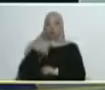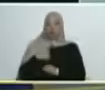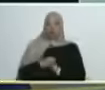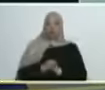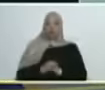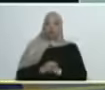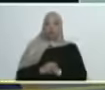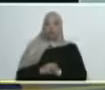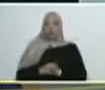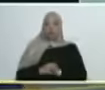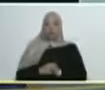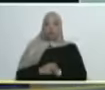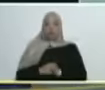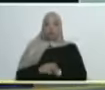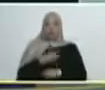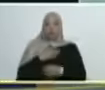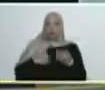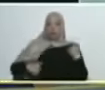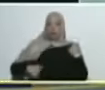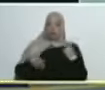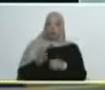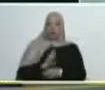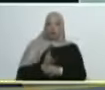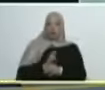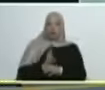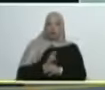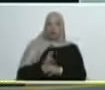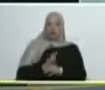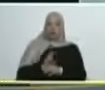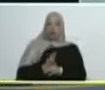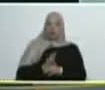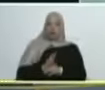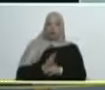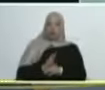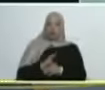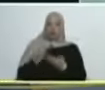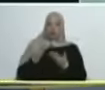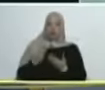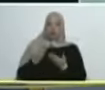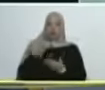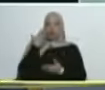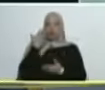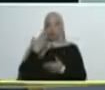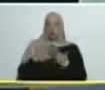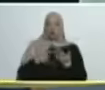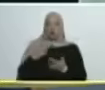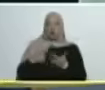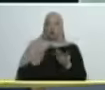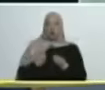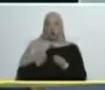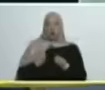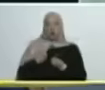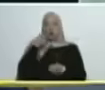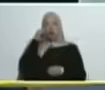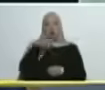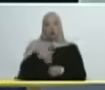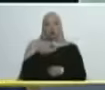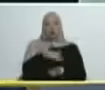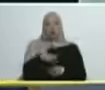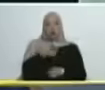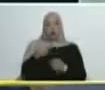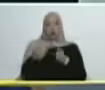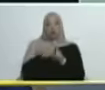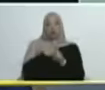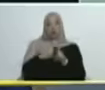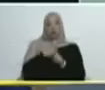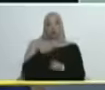Uno, el presente inmediato, que nos exige mejorar las condiciones de vida de nuestro pueblo, agredido por